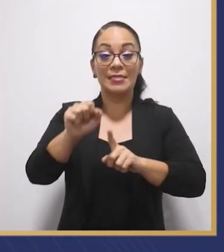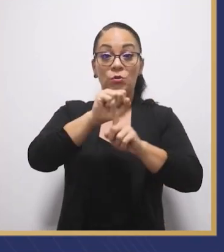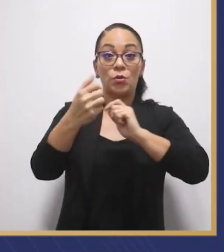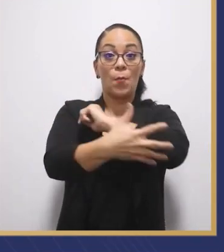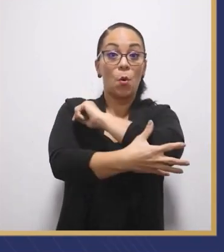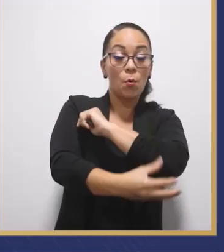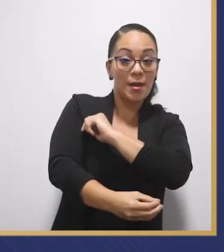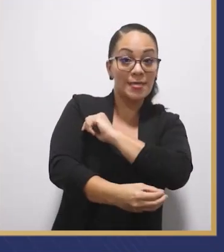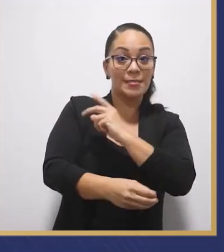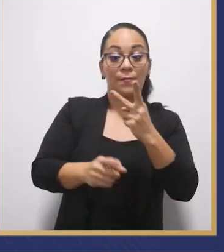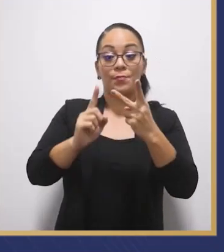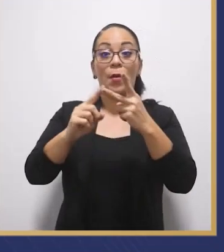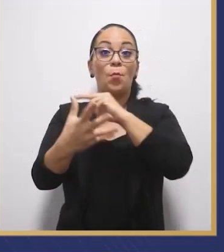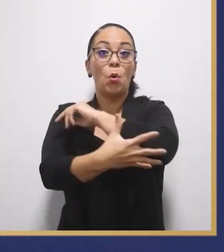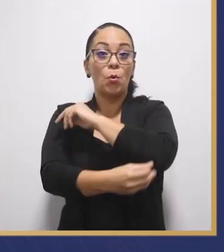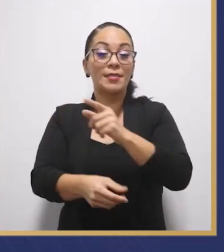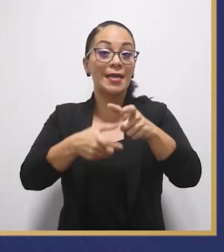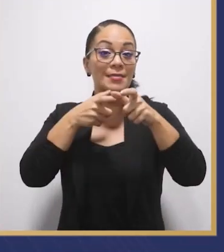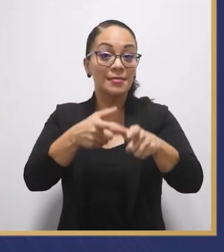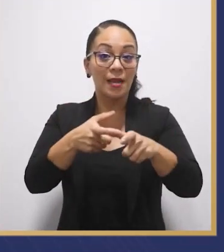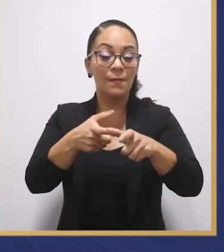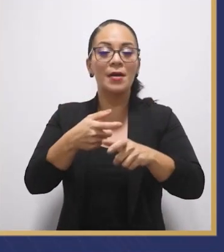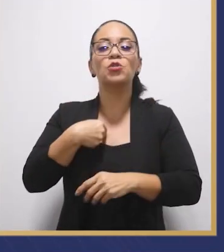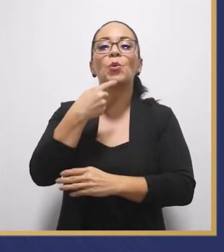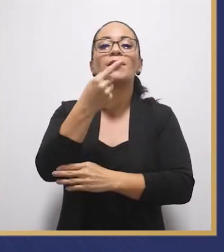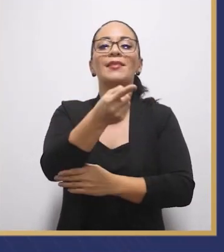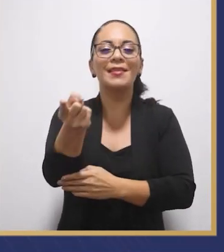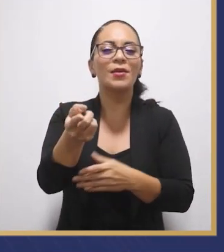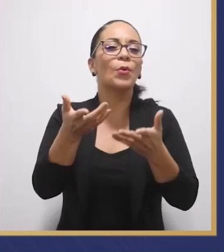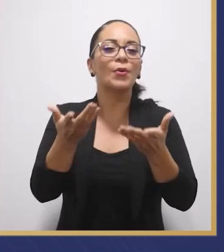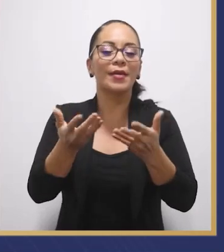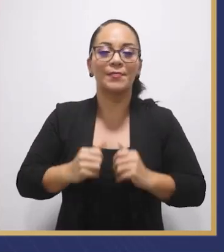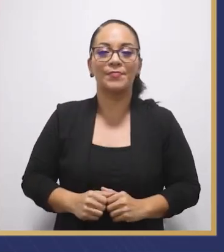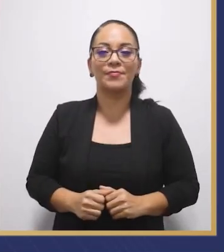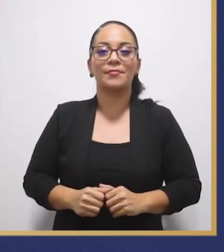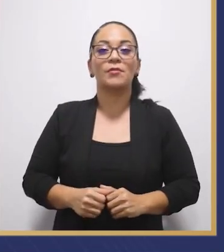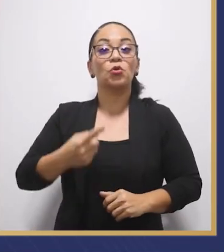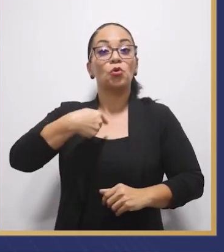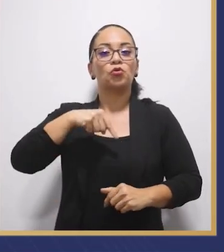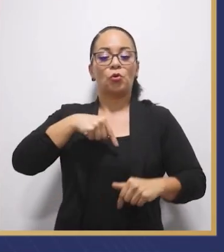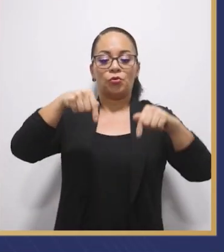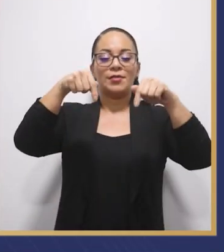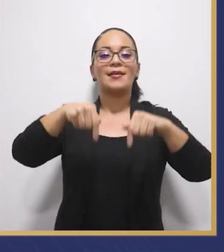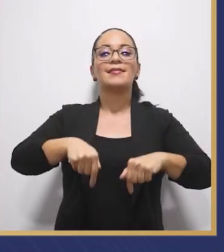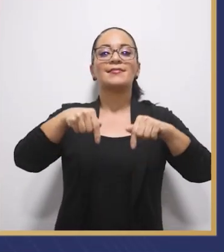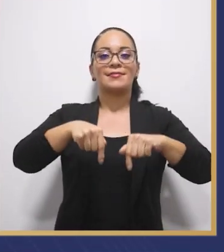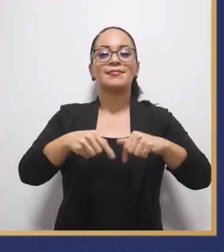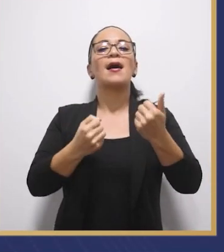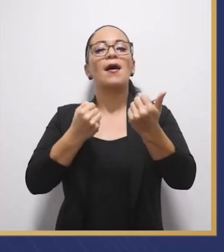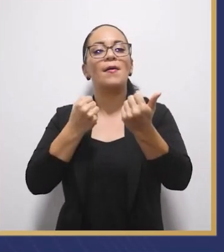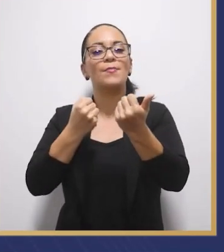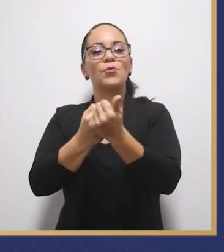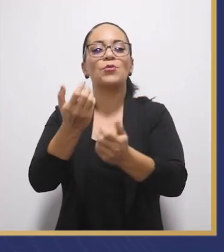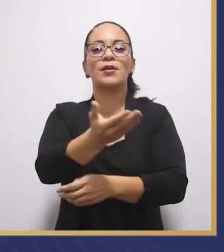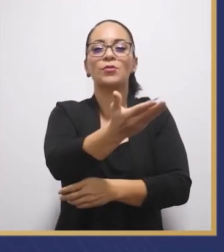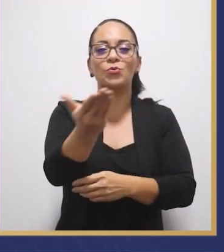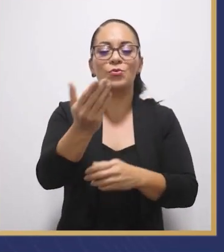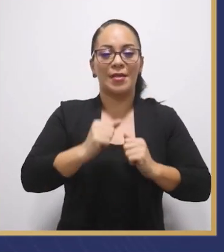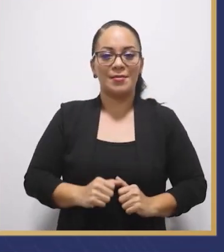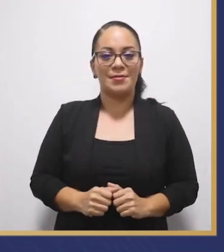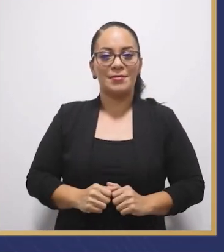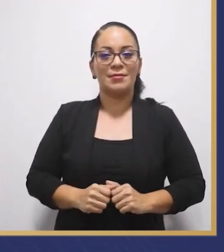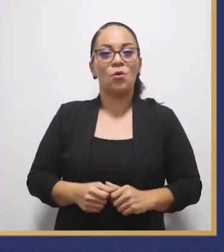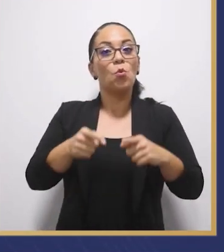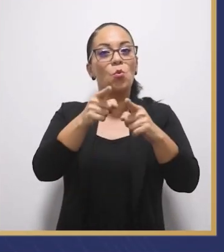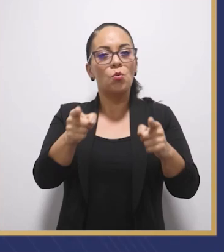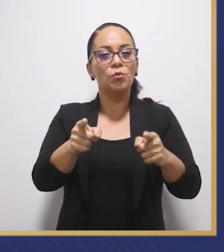pobreza y pobreza extrema, les digo, aquí estamos apoyándolos para que ustedes